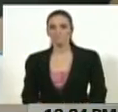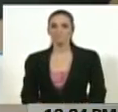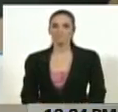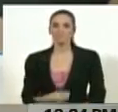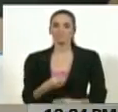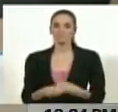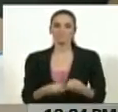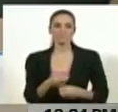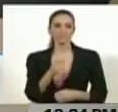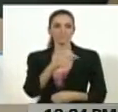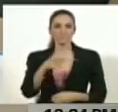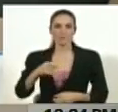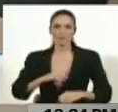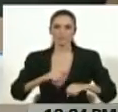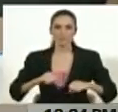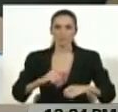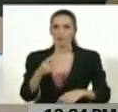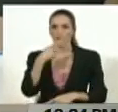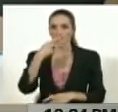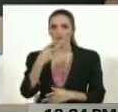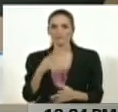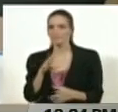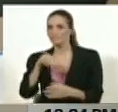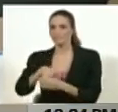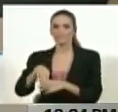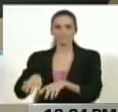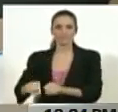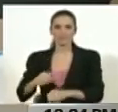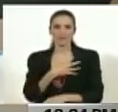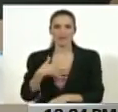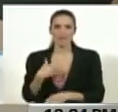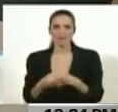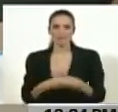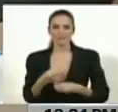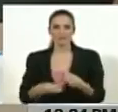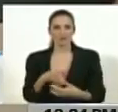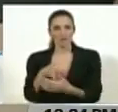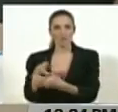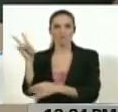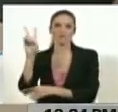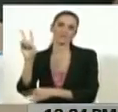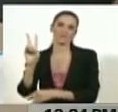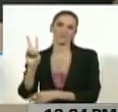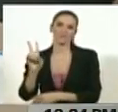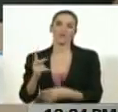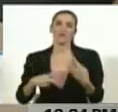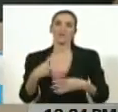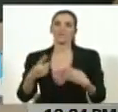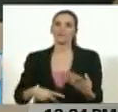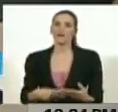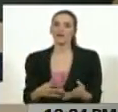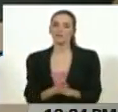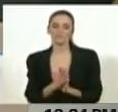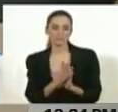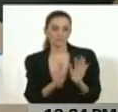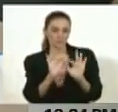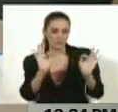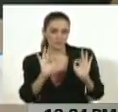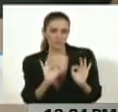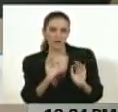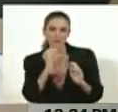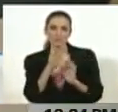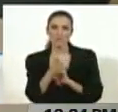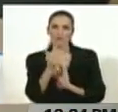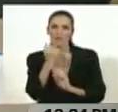ejecutores de esta política intervencionista que se pretende contra Venezuela un plan muy articulado